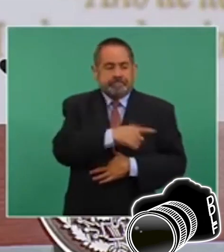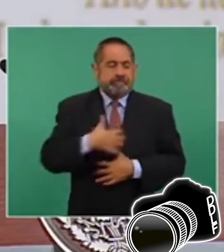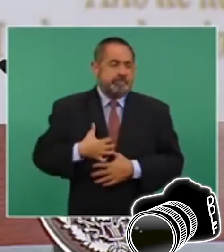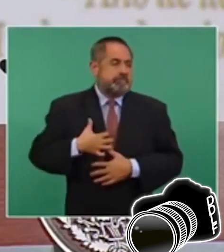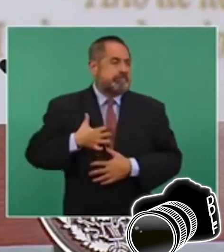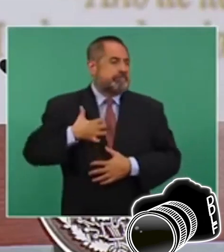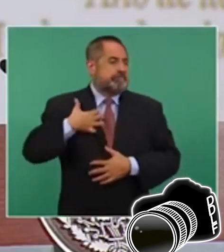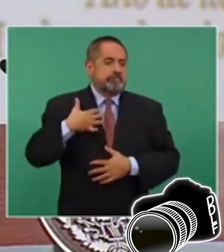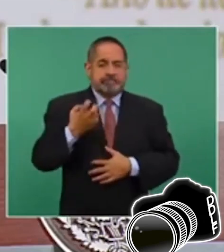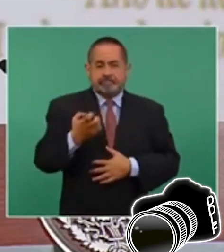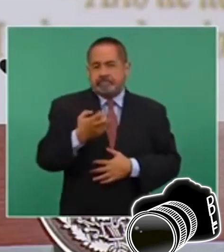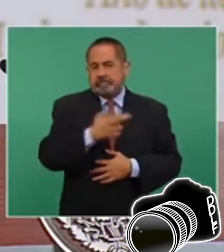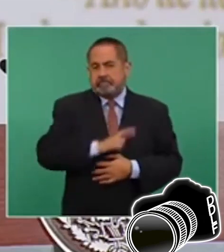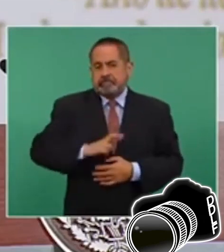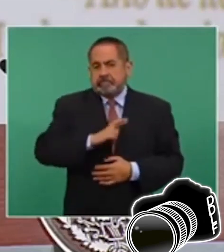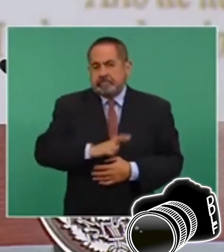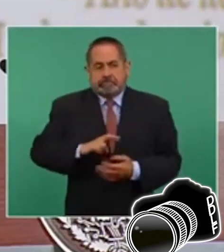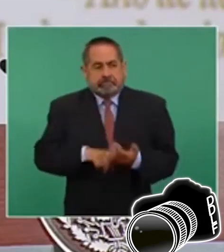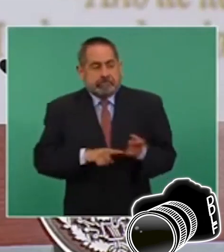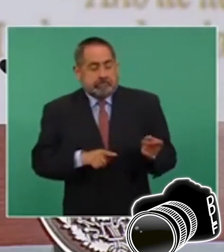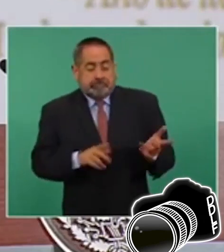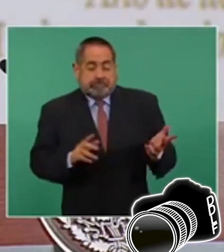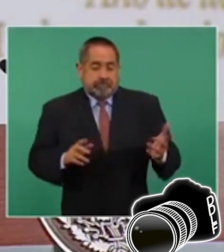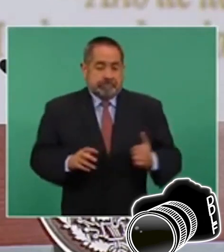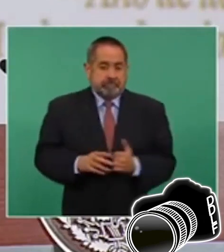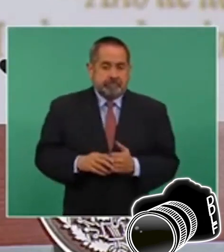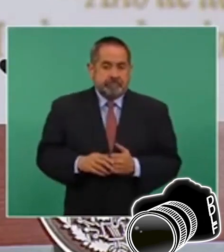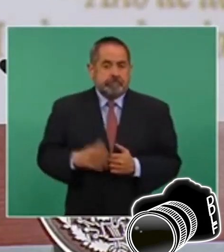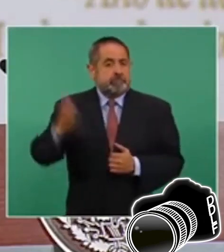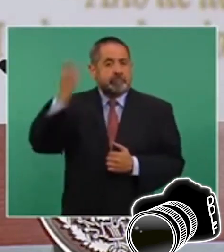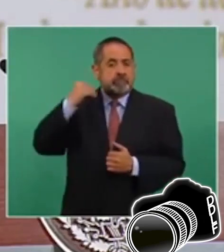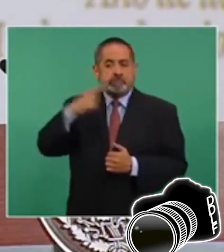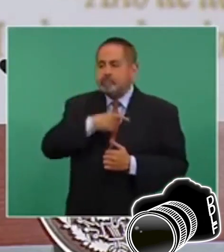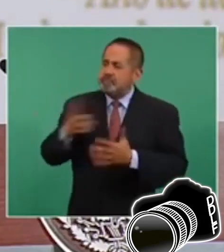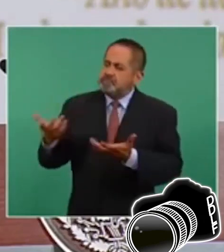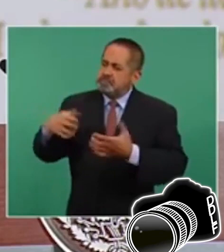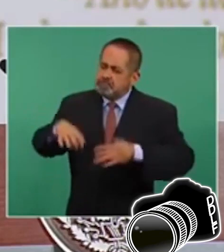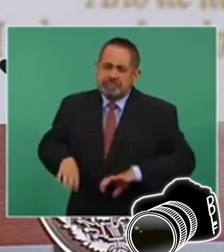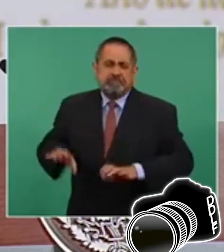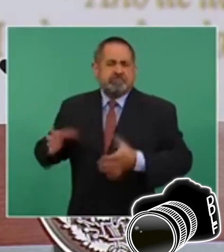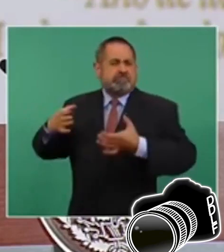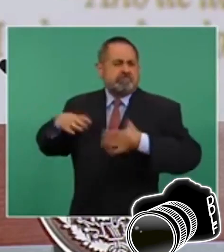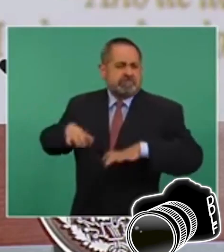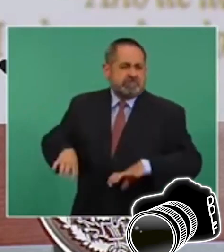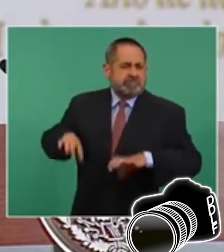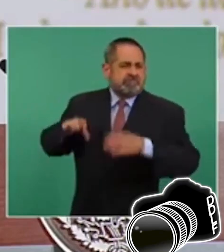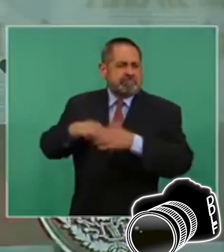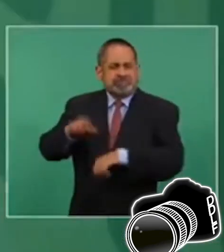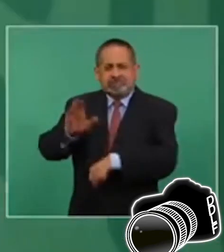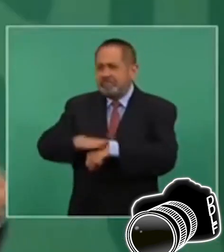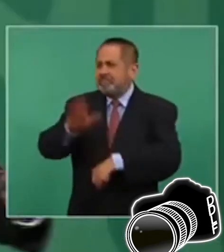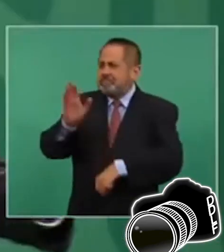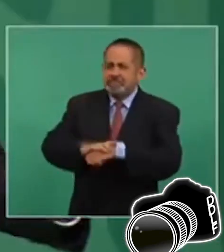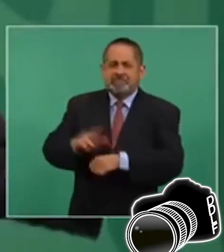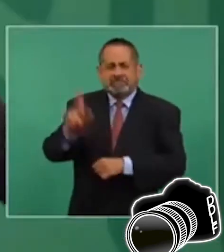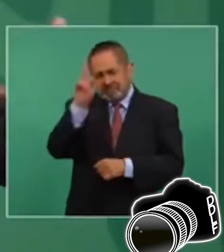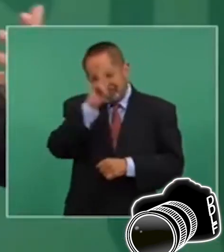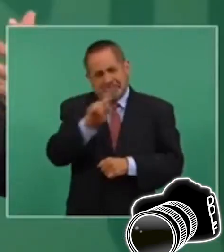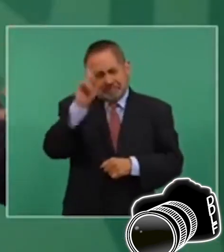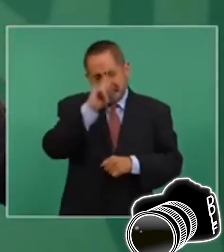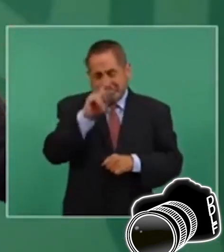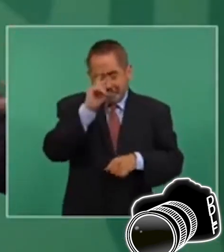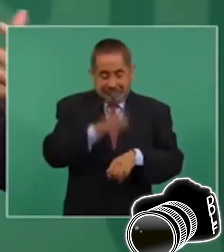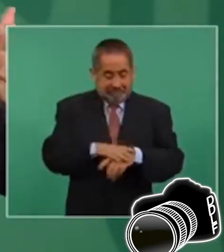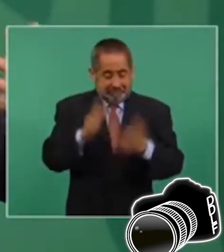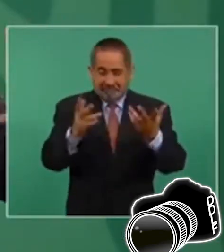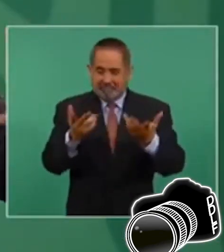atraco porque no tenían límite se dedicaban